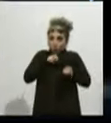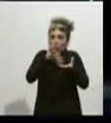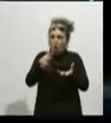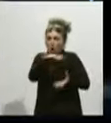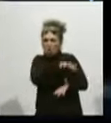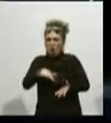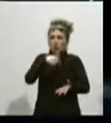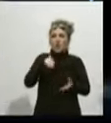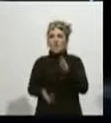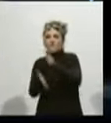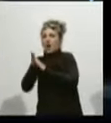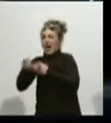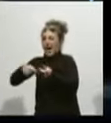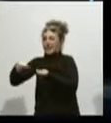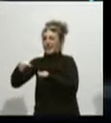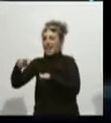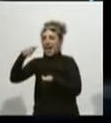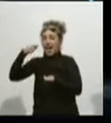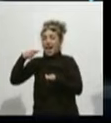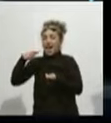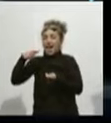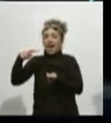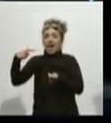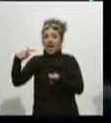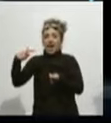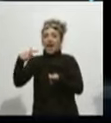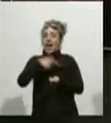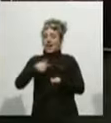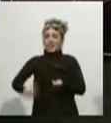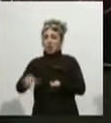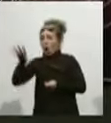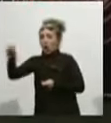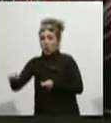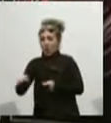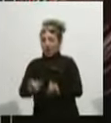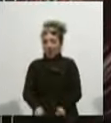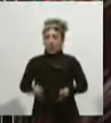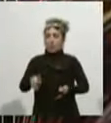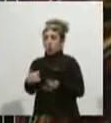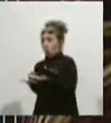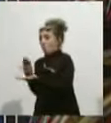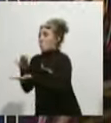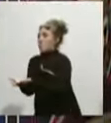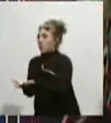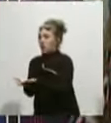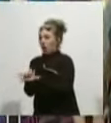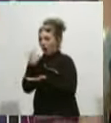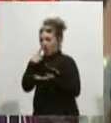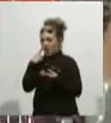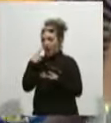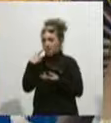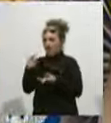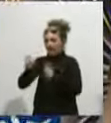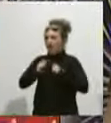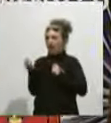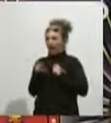que fui a los chinos hoy a comprar. Ajá. Y pedí plataforma. Ajá. Y entonces me han dado esta plataforma. ¿Qué te